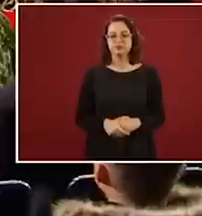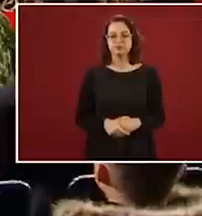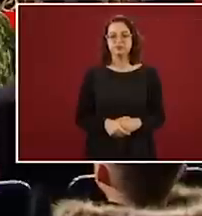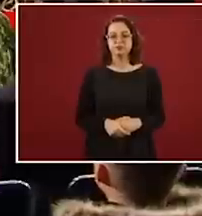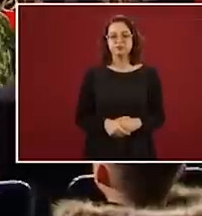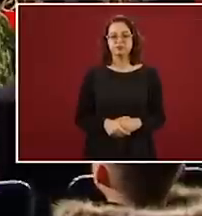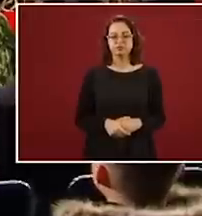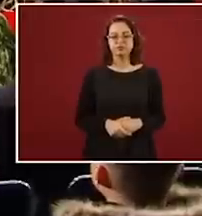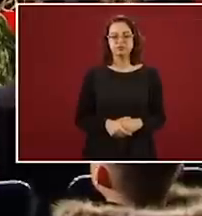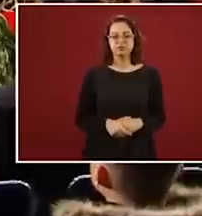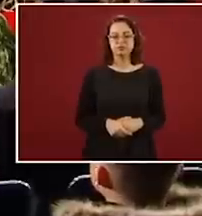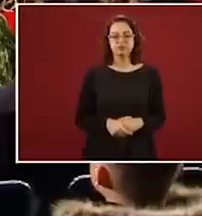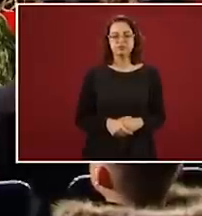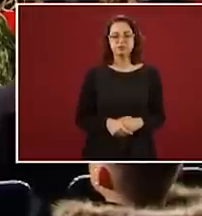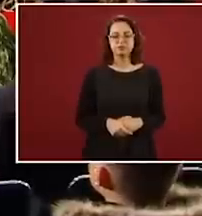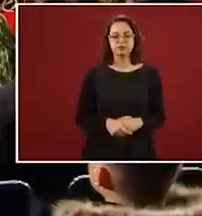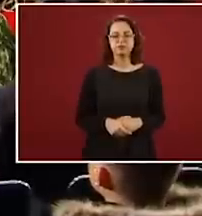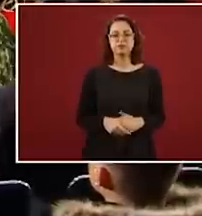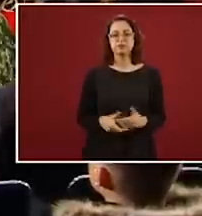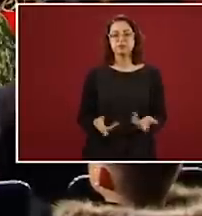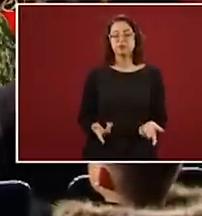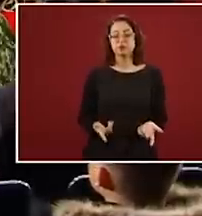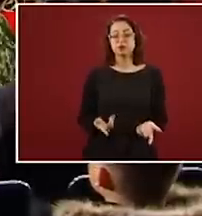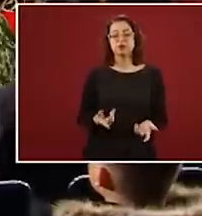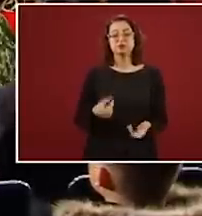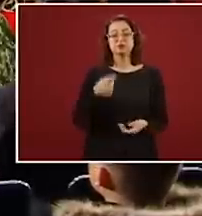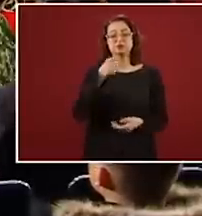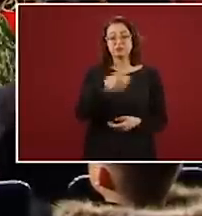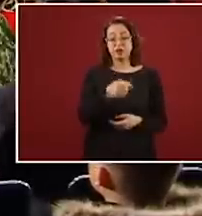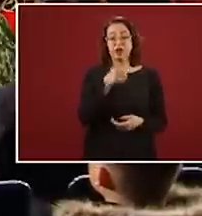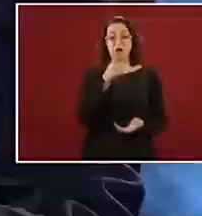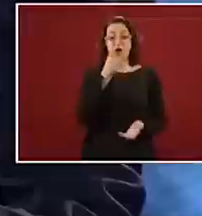80. A como está ahora es para 80.